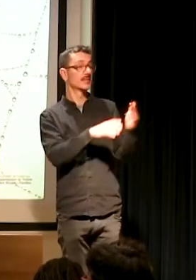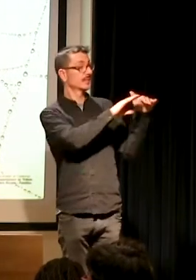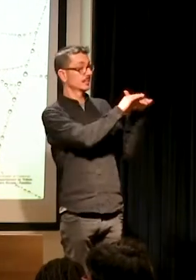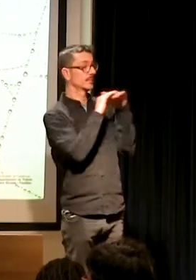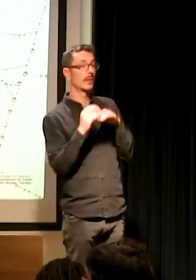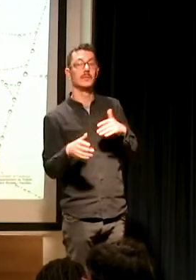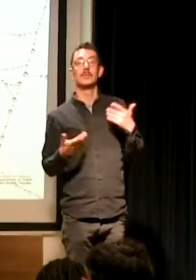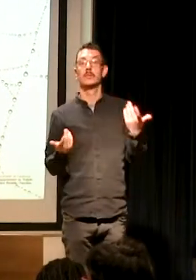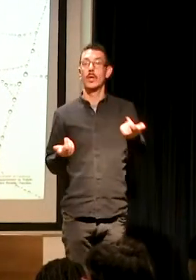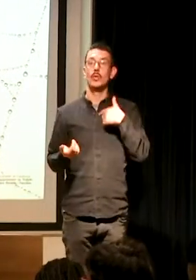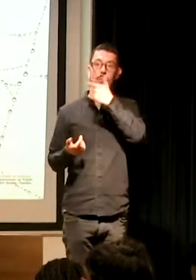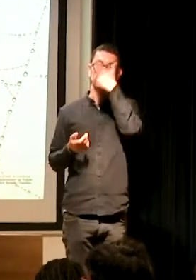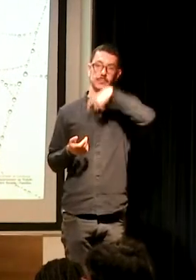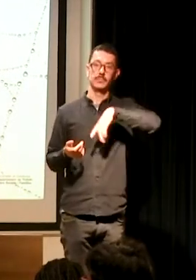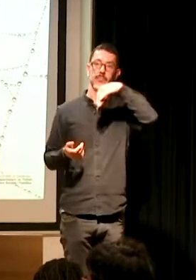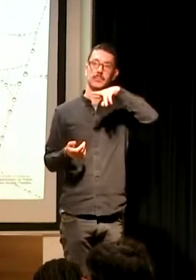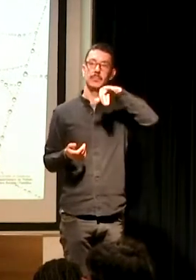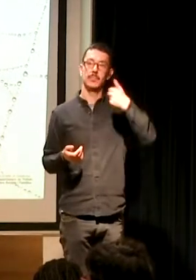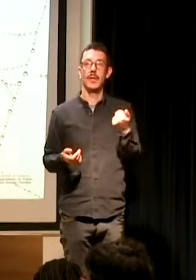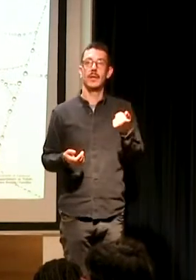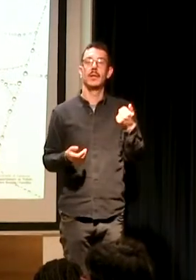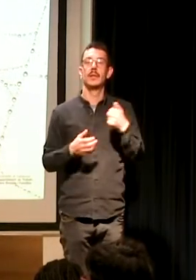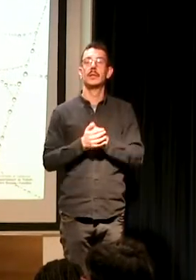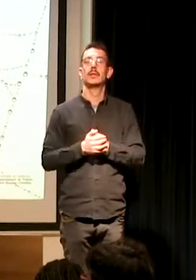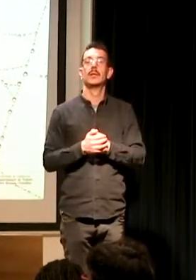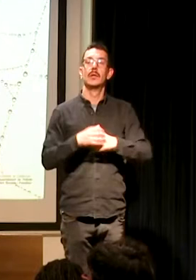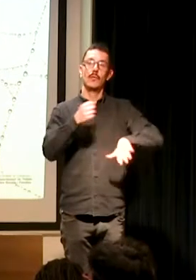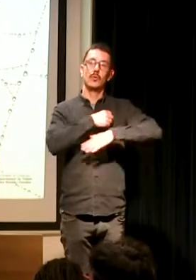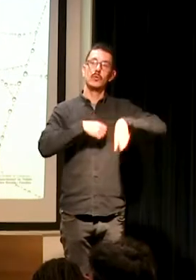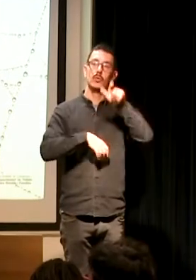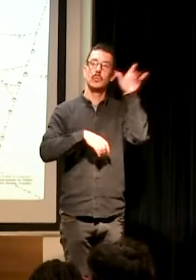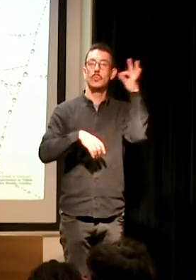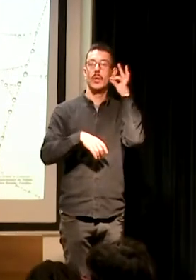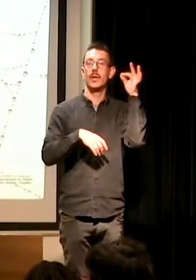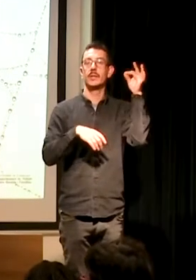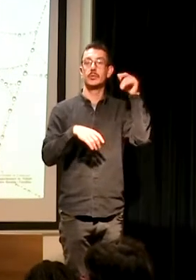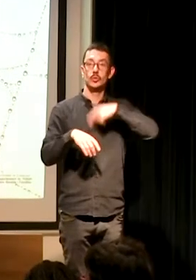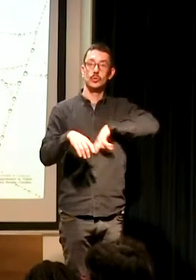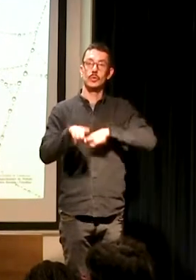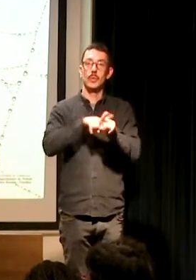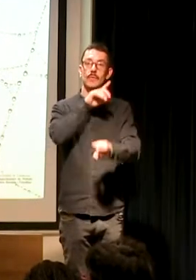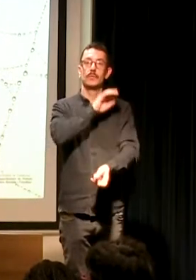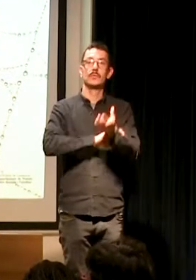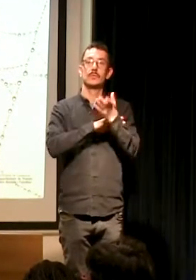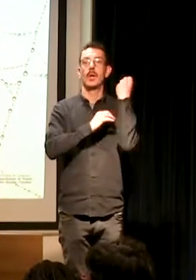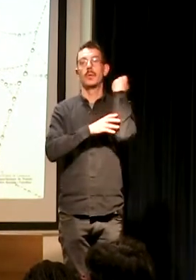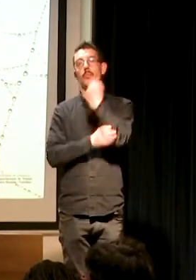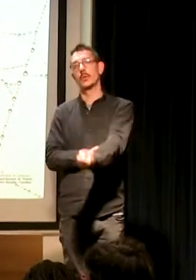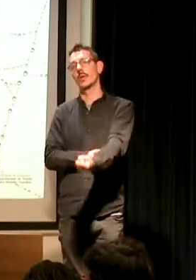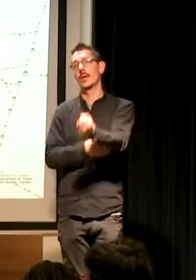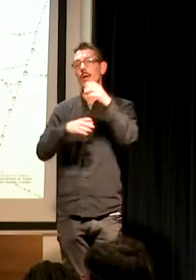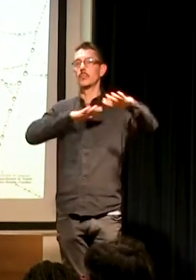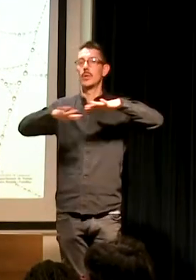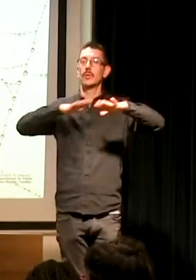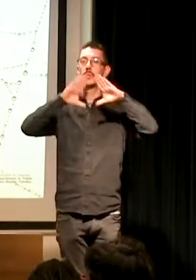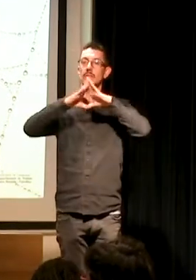Y bueno, yo soy María Palomares Arenas de Calala Fondo de Mujeres. Somos una fundación que apoya al movimiento feminista